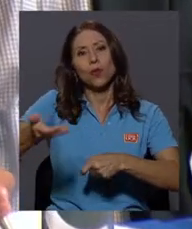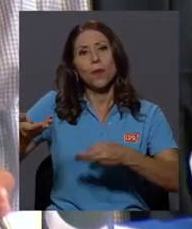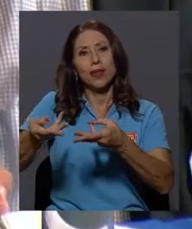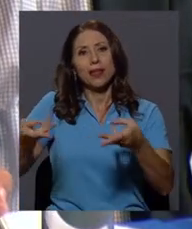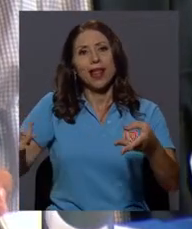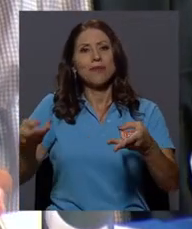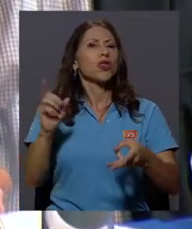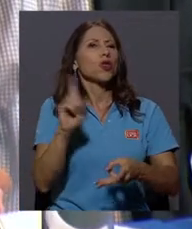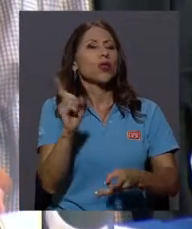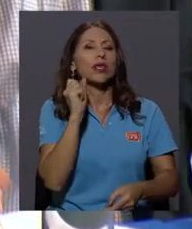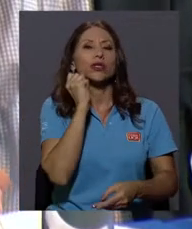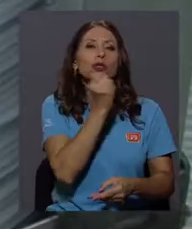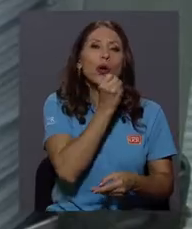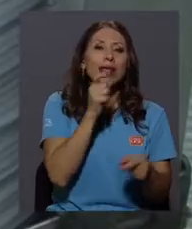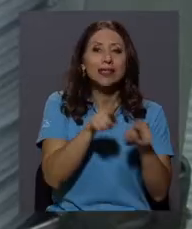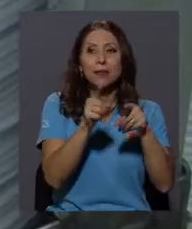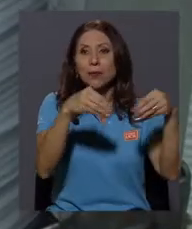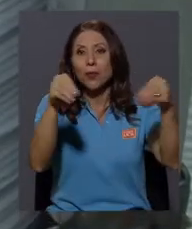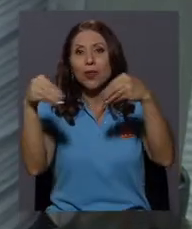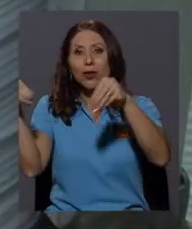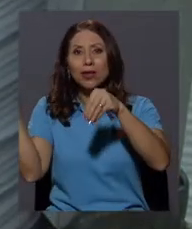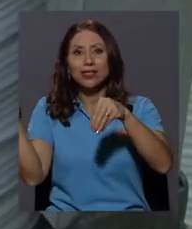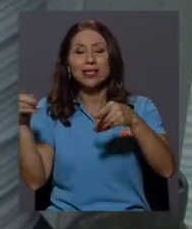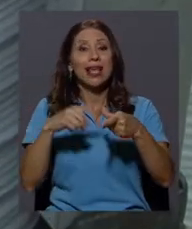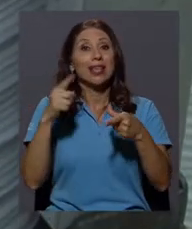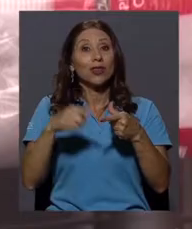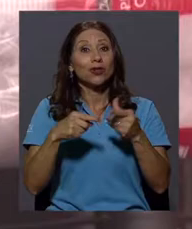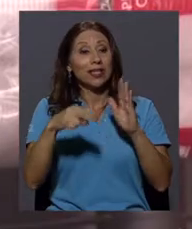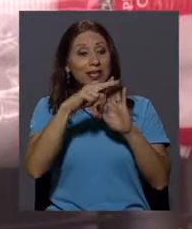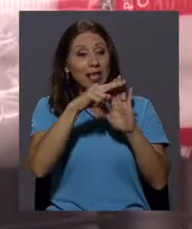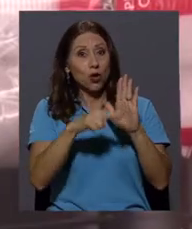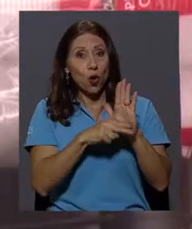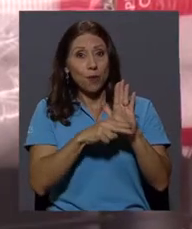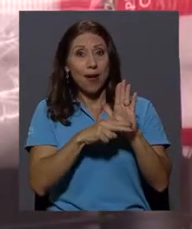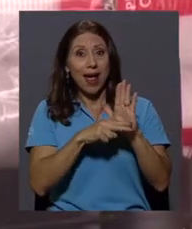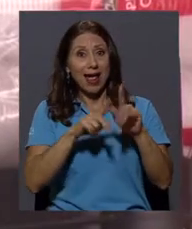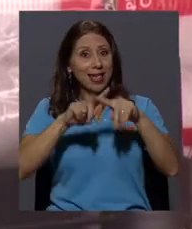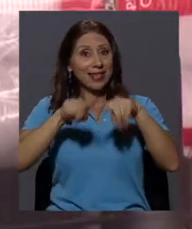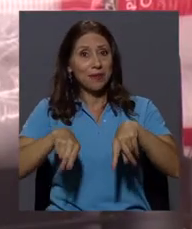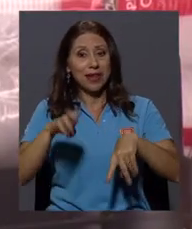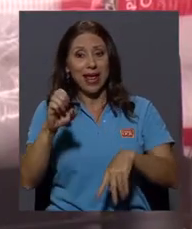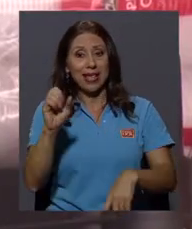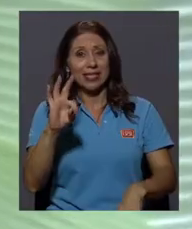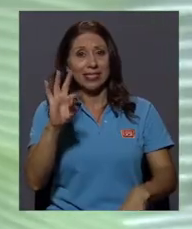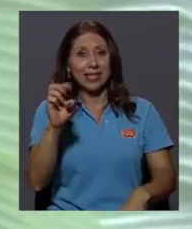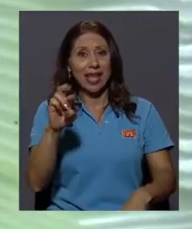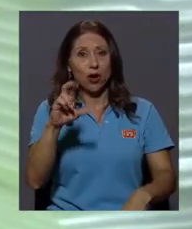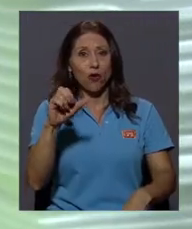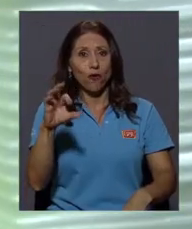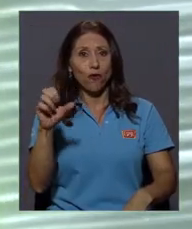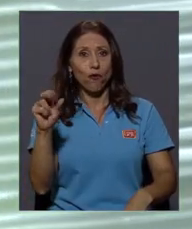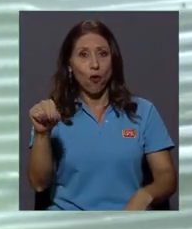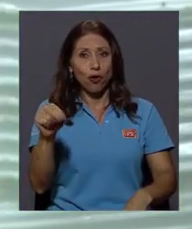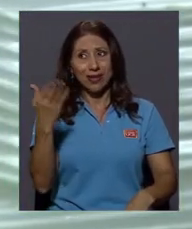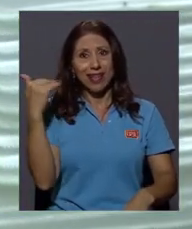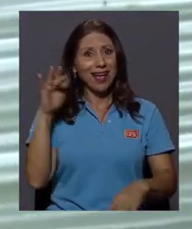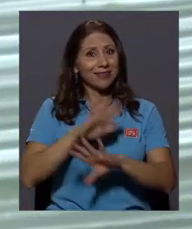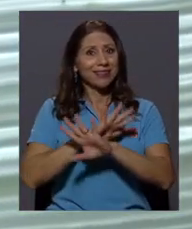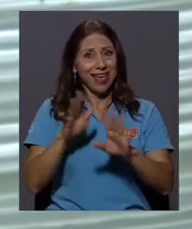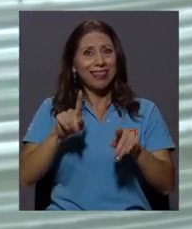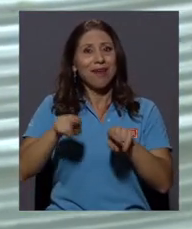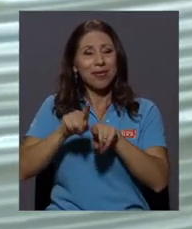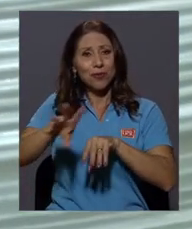esta disposición según de la norma que elimina el estéreo font en el año 2016 si usted desea conocer más sobre